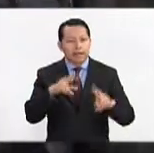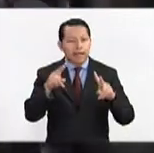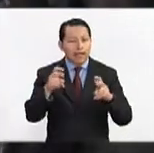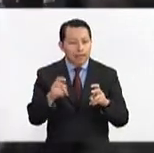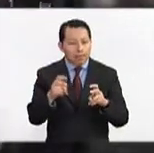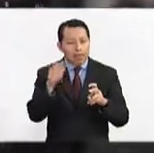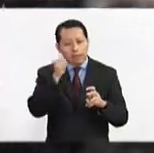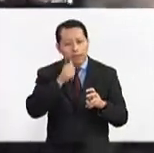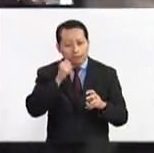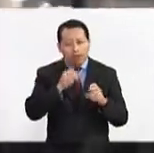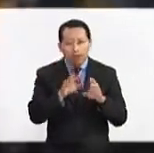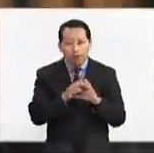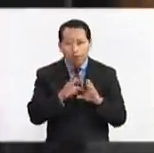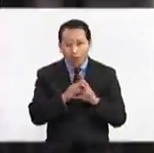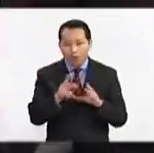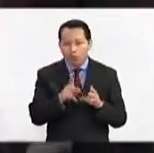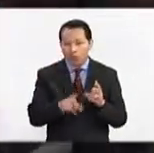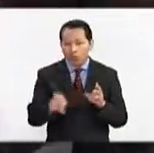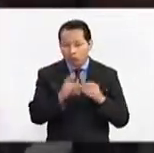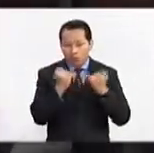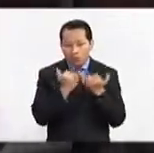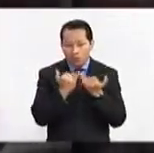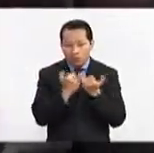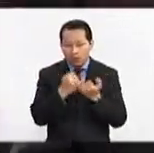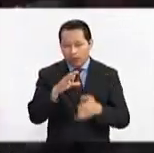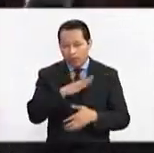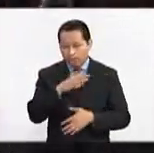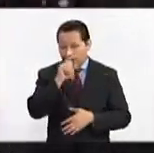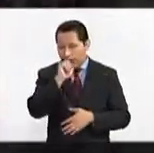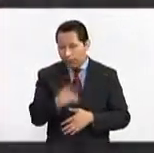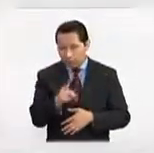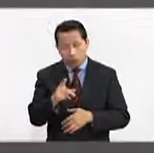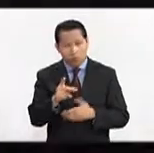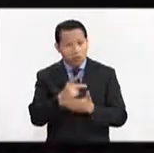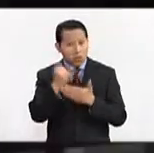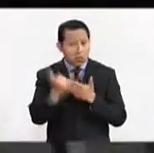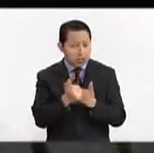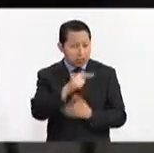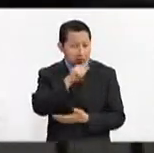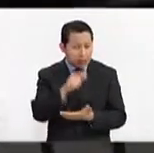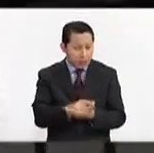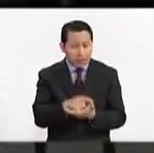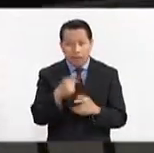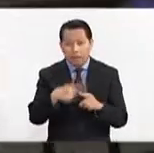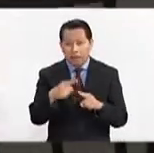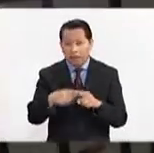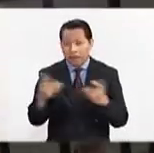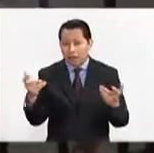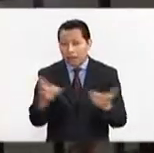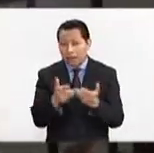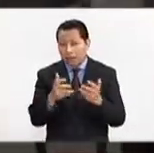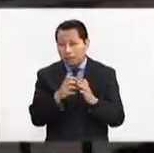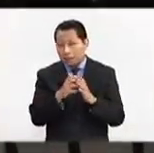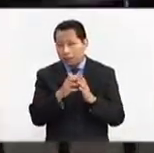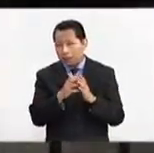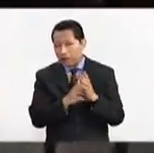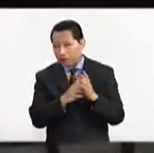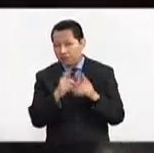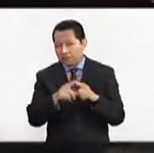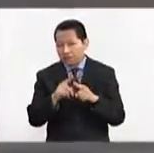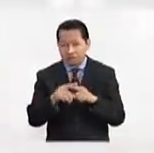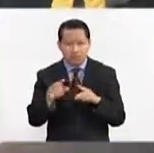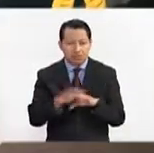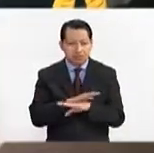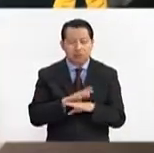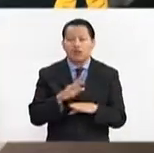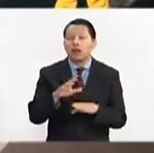debate público, se abren las posibilidades, se introducen proyectos de ley, se le hacen ajustes, la Asociación Nacional